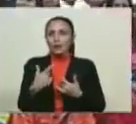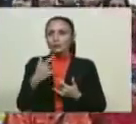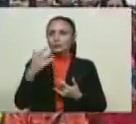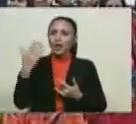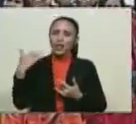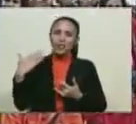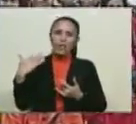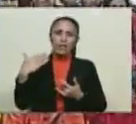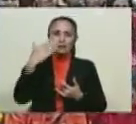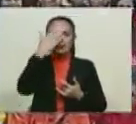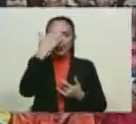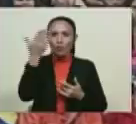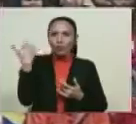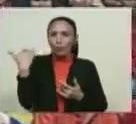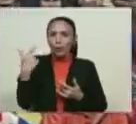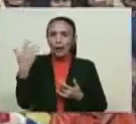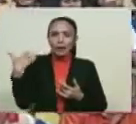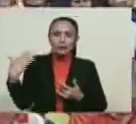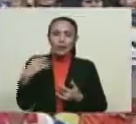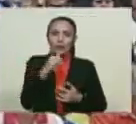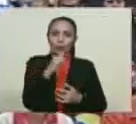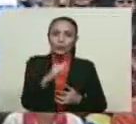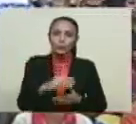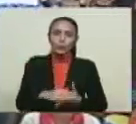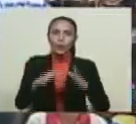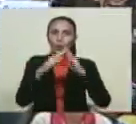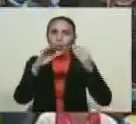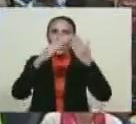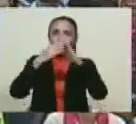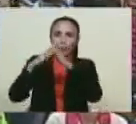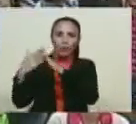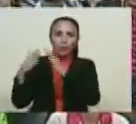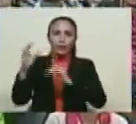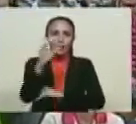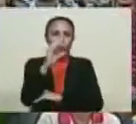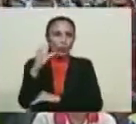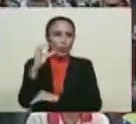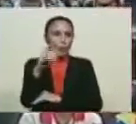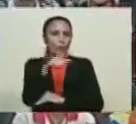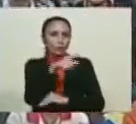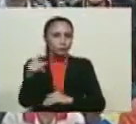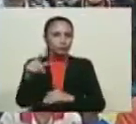se me pasó, hacer un anuncio para la comunidad colombiana.